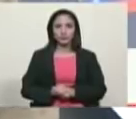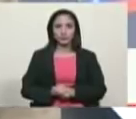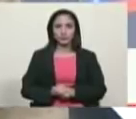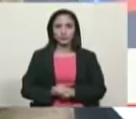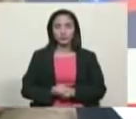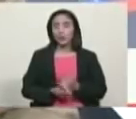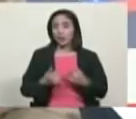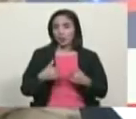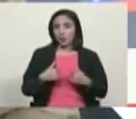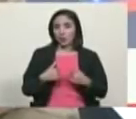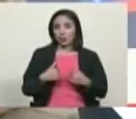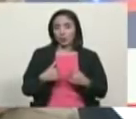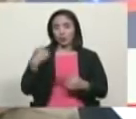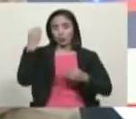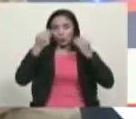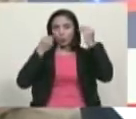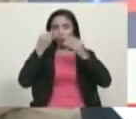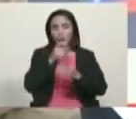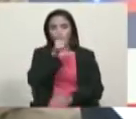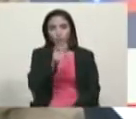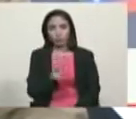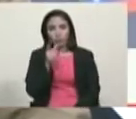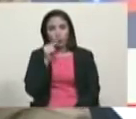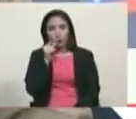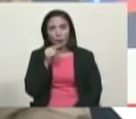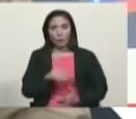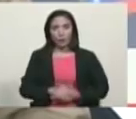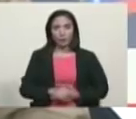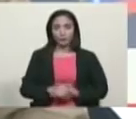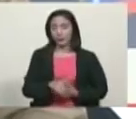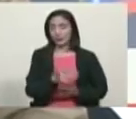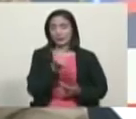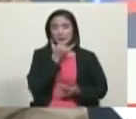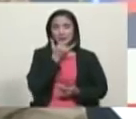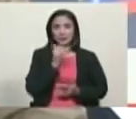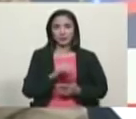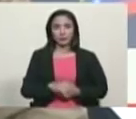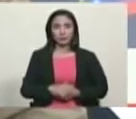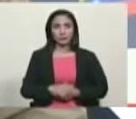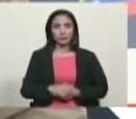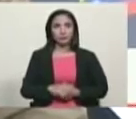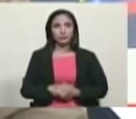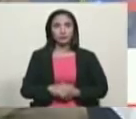Yo creo que Pedro Sánchez ha cometido un grave error